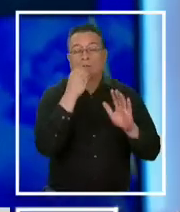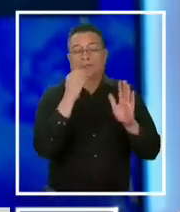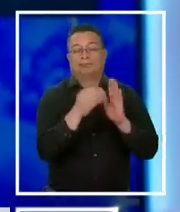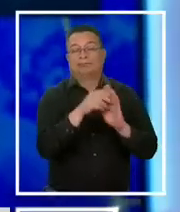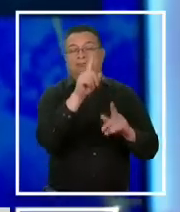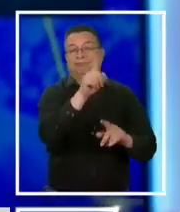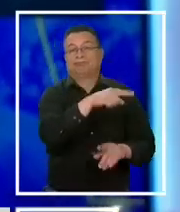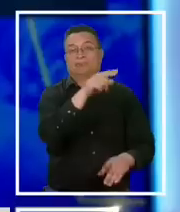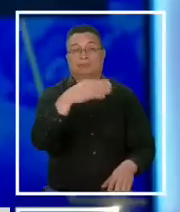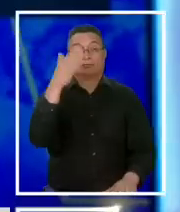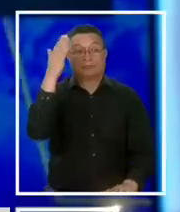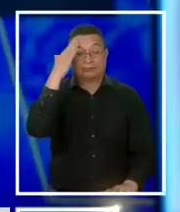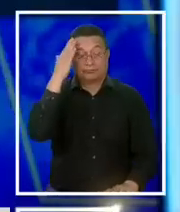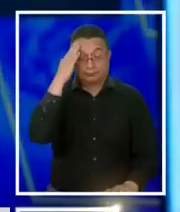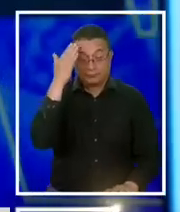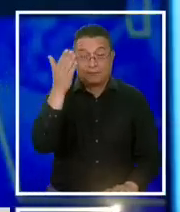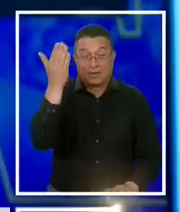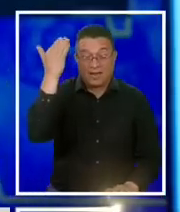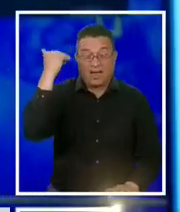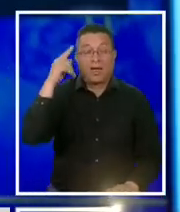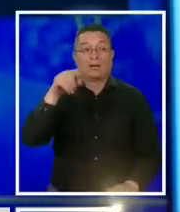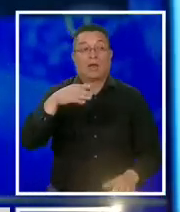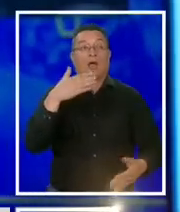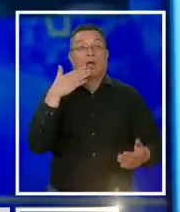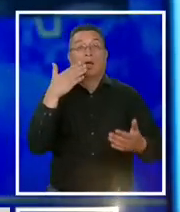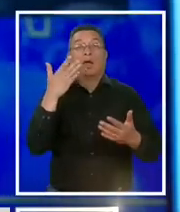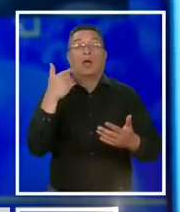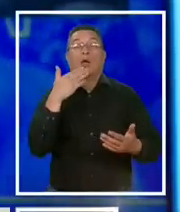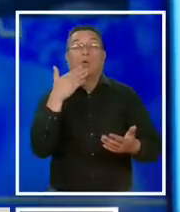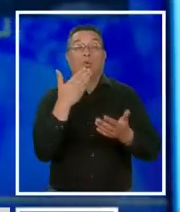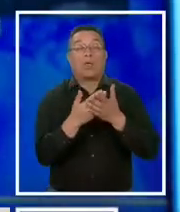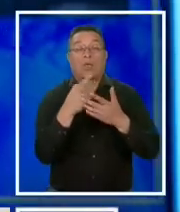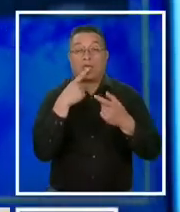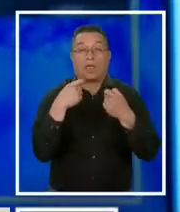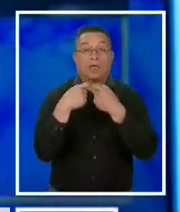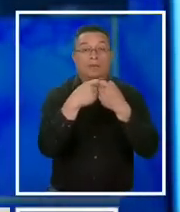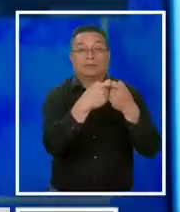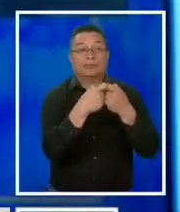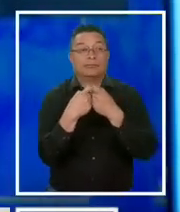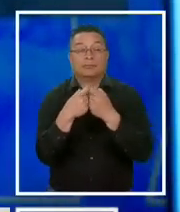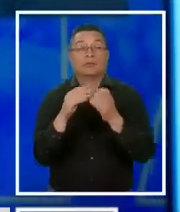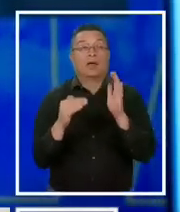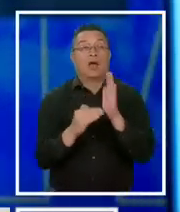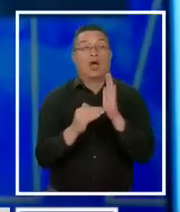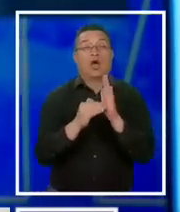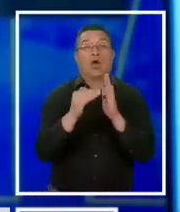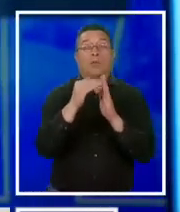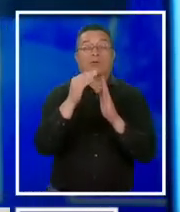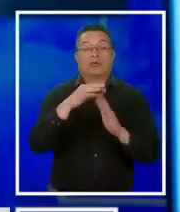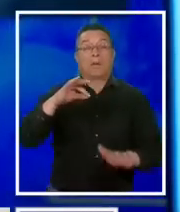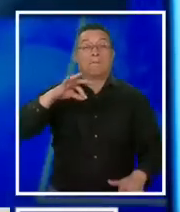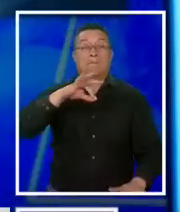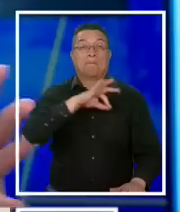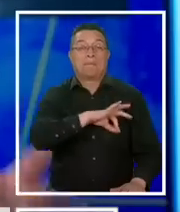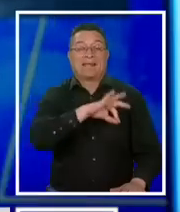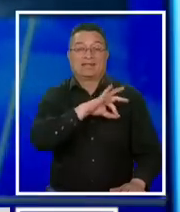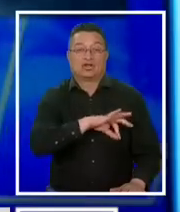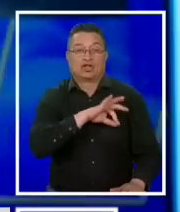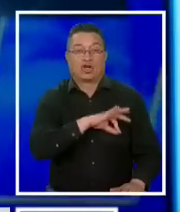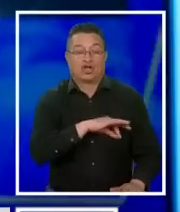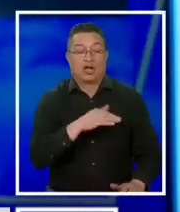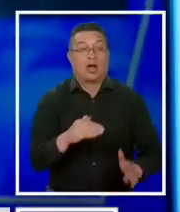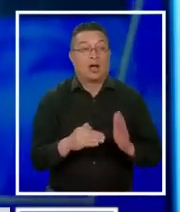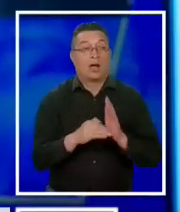la lápida y recuerdo que fue durante una una discusión acerca del aumento de las pensiones donde